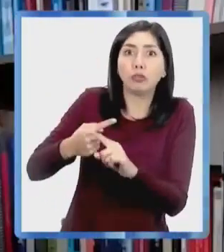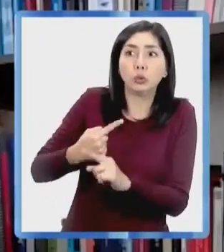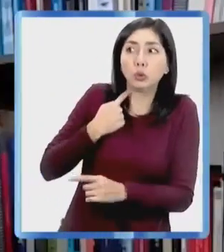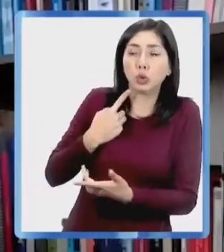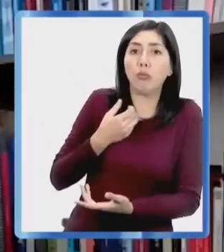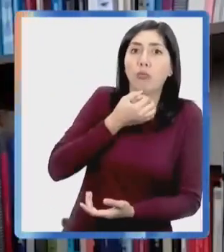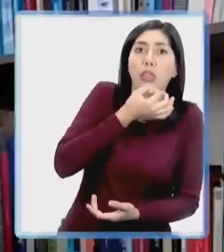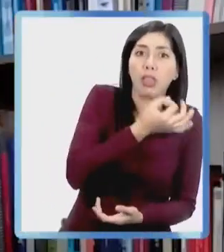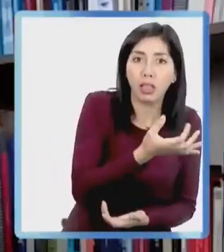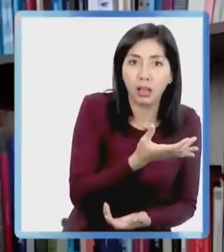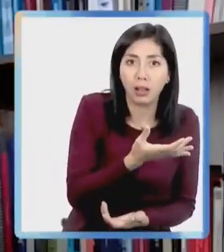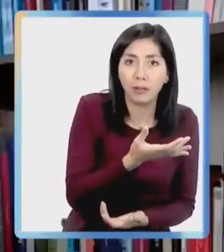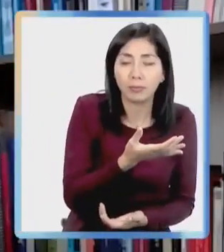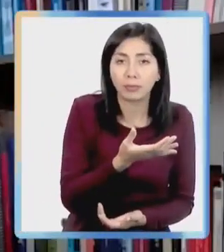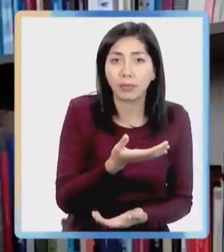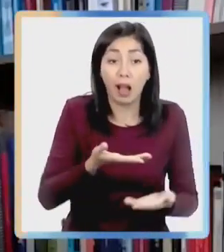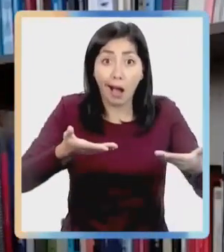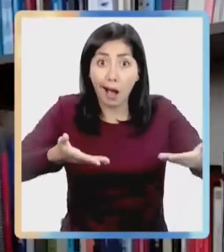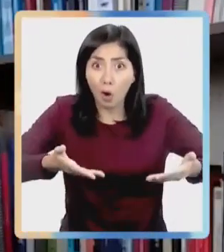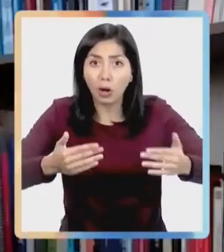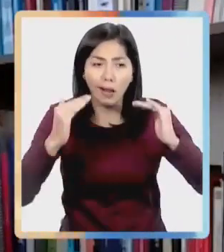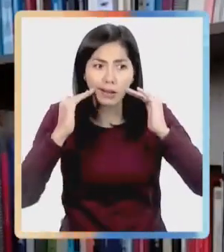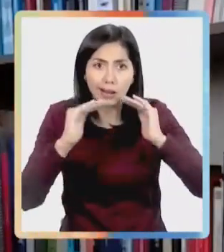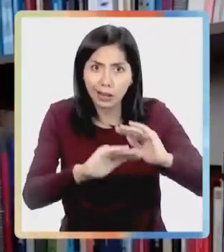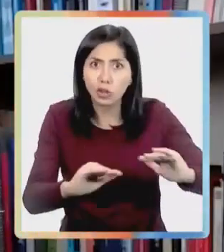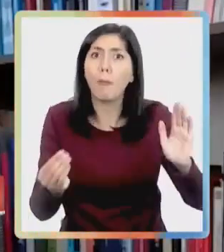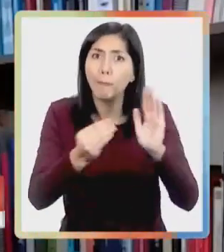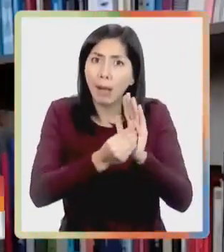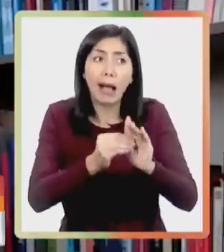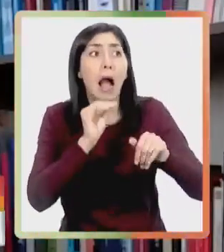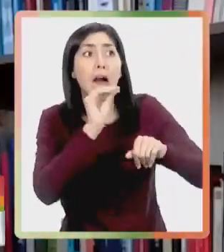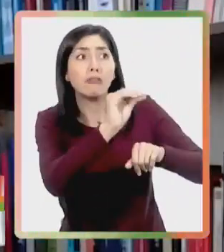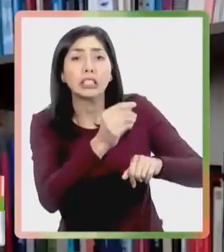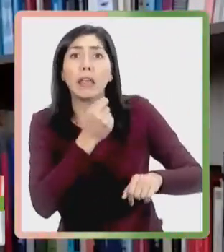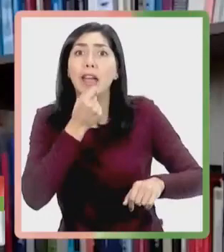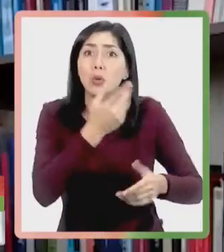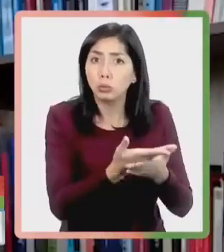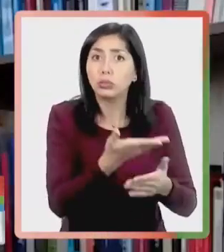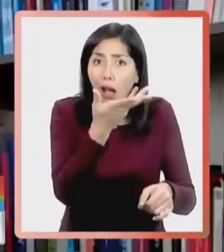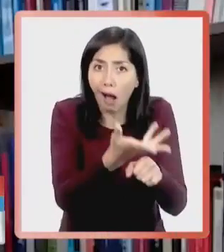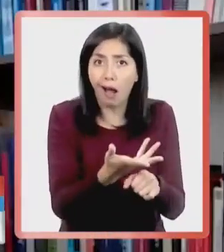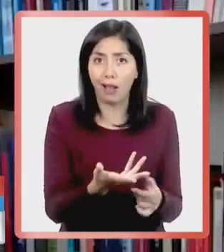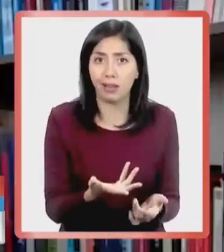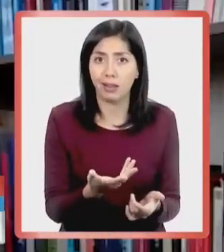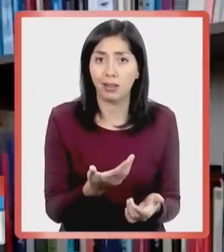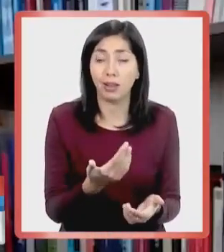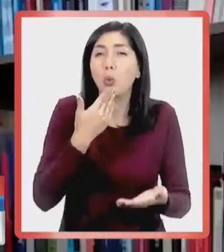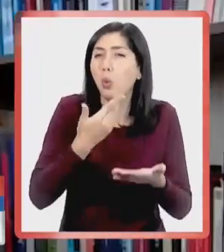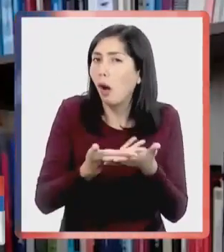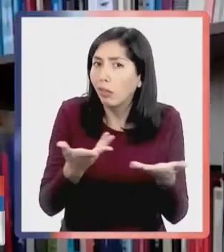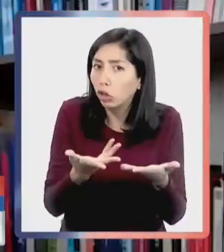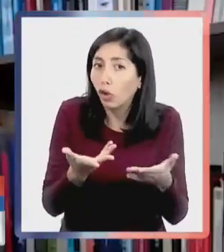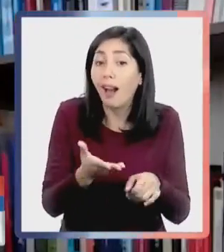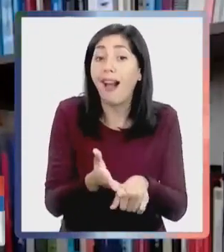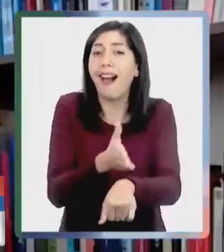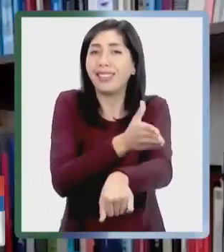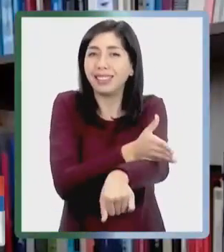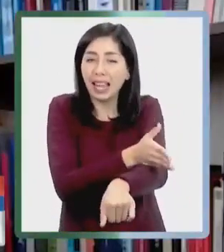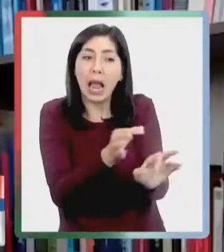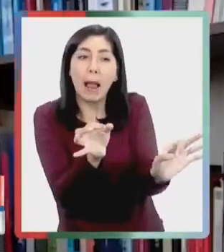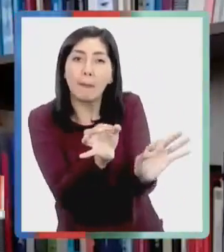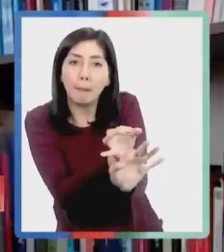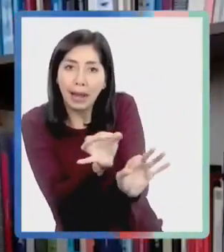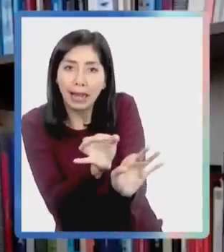han probado es que los niños denuncian más, refieren más cuando están siendo víctimas de abuso, cuando tienen una formación en cuanto